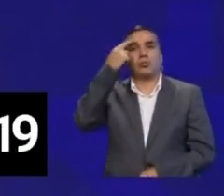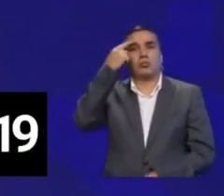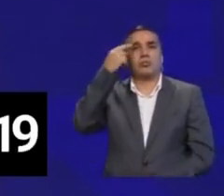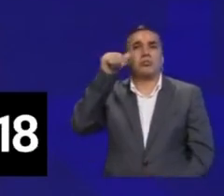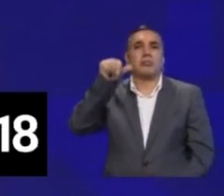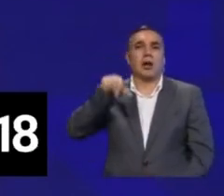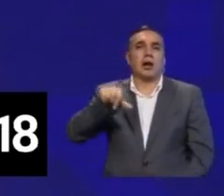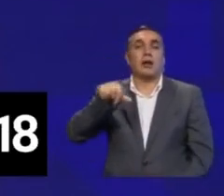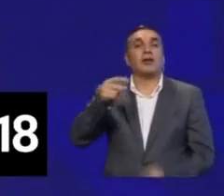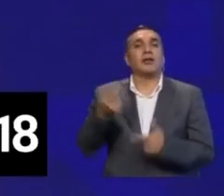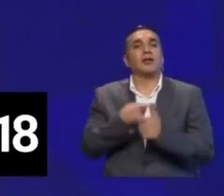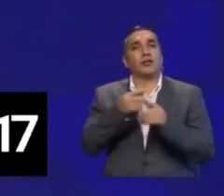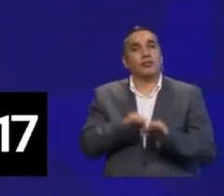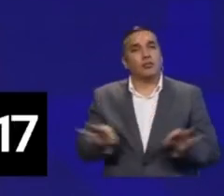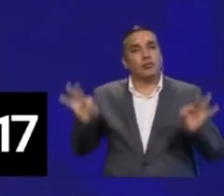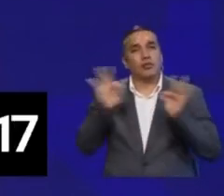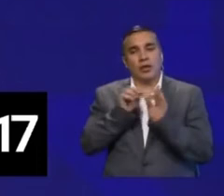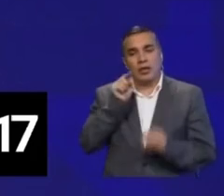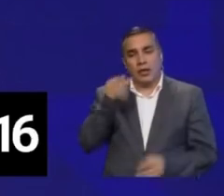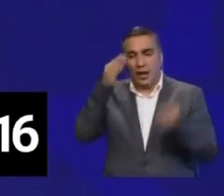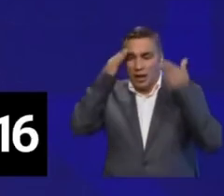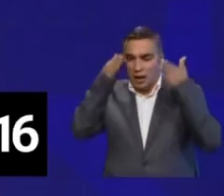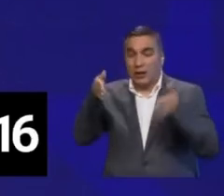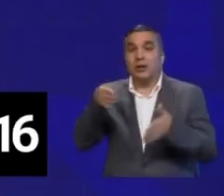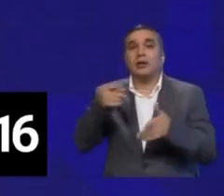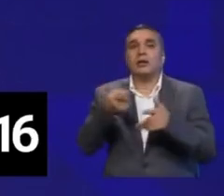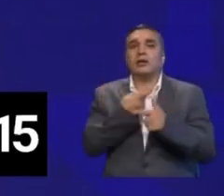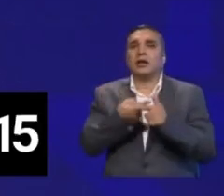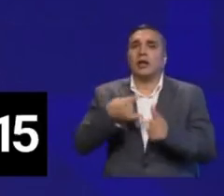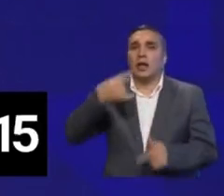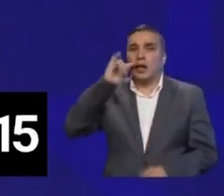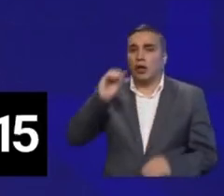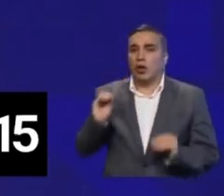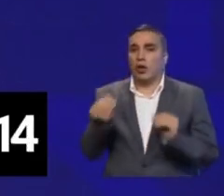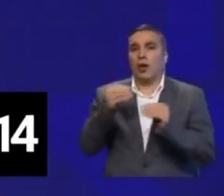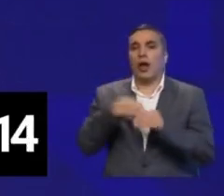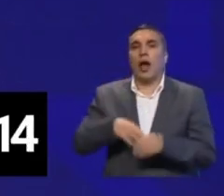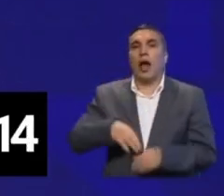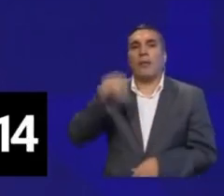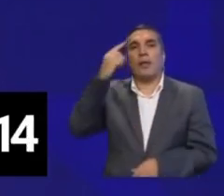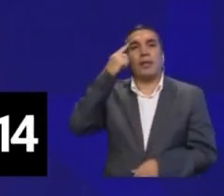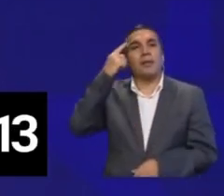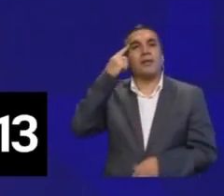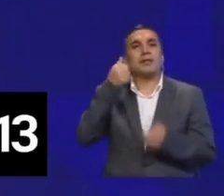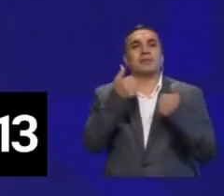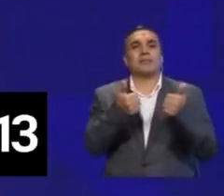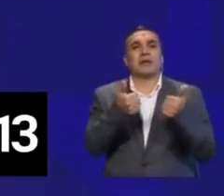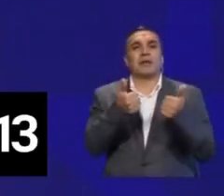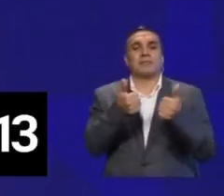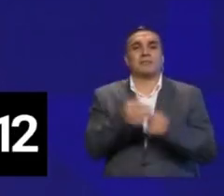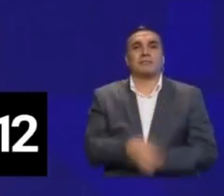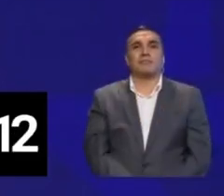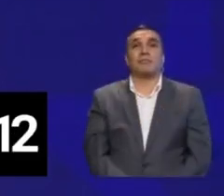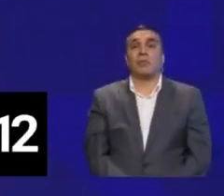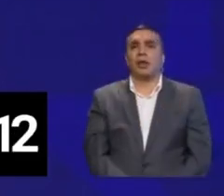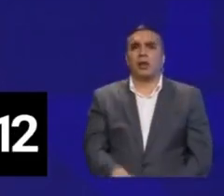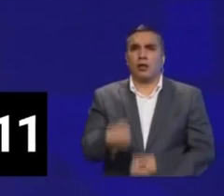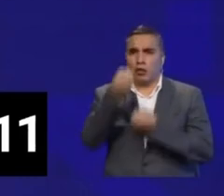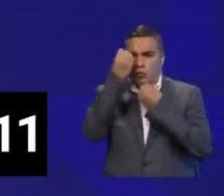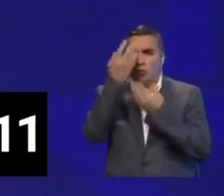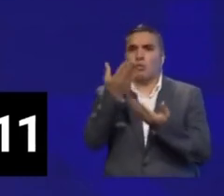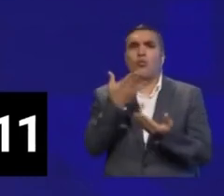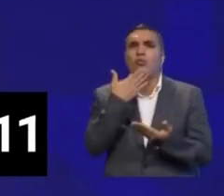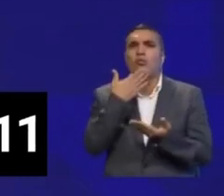una frase, significa que nuestros niños y jóvenes aprendan a pensar. Información la pueden adquirir